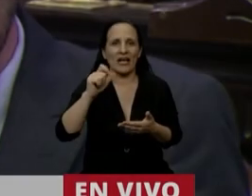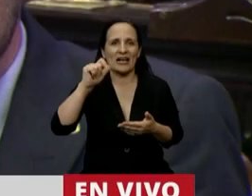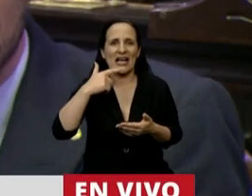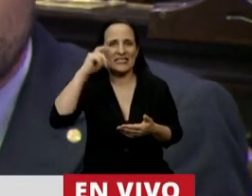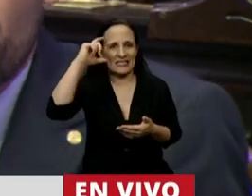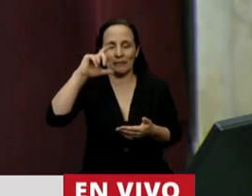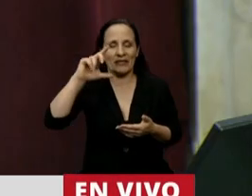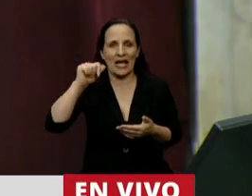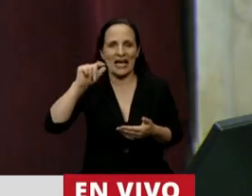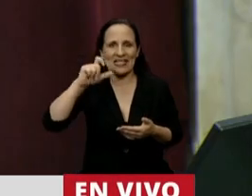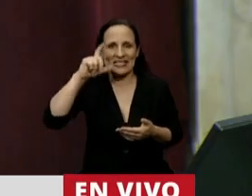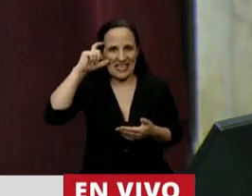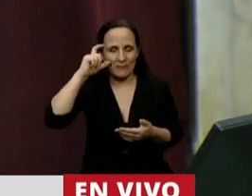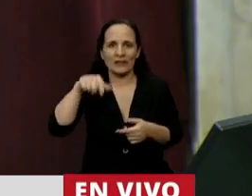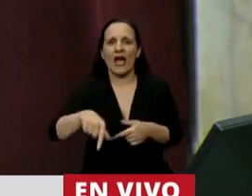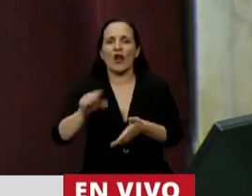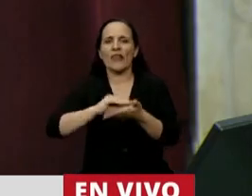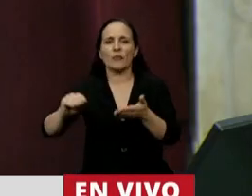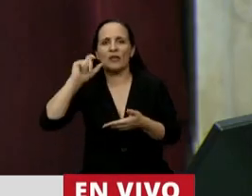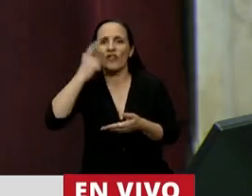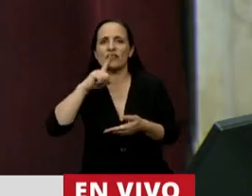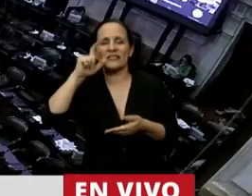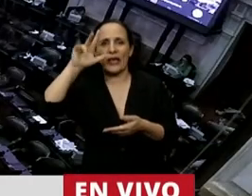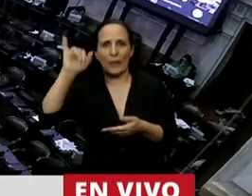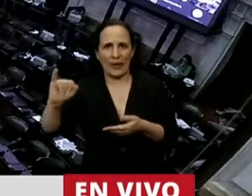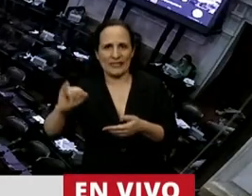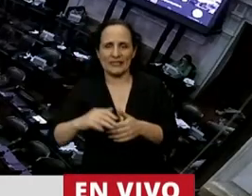Diputado Esteves, en uso de la palabra.